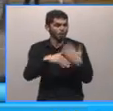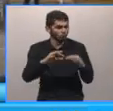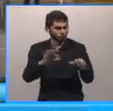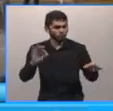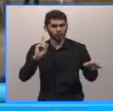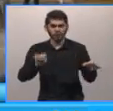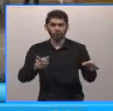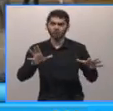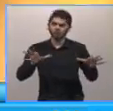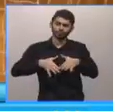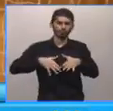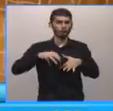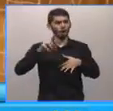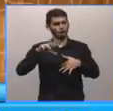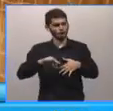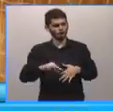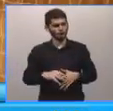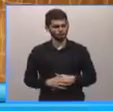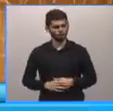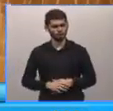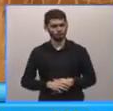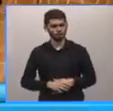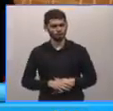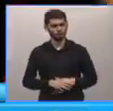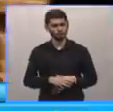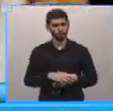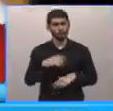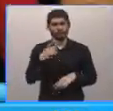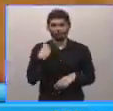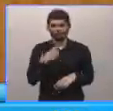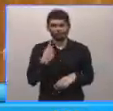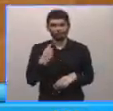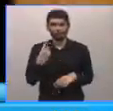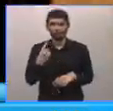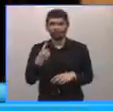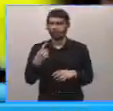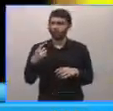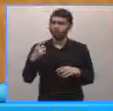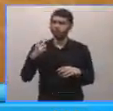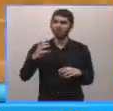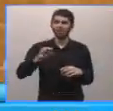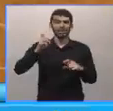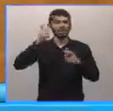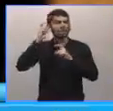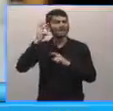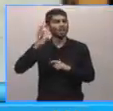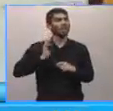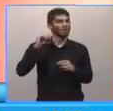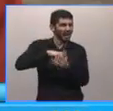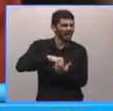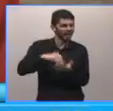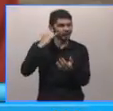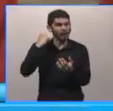a conseguir la medalla de oro, que es lo que queremos. Evidentemente tenemos 4 años más de experiencia. Ya a lo mejor no tenemos